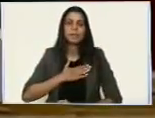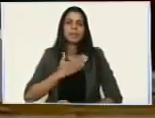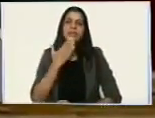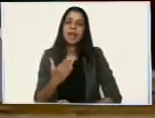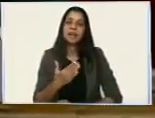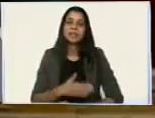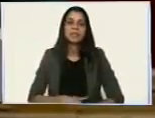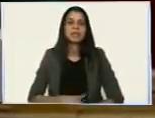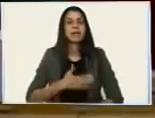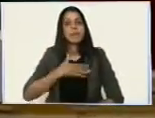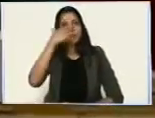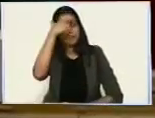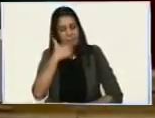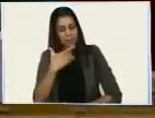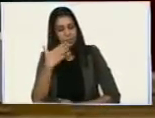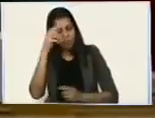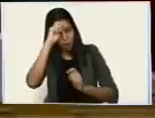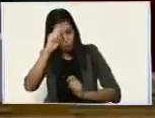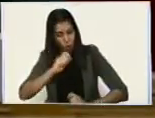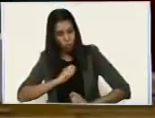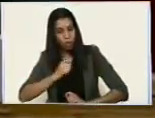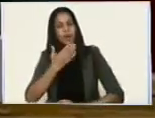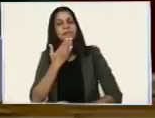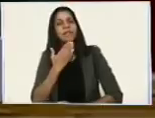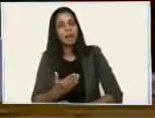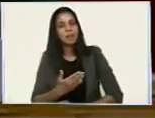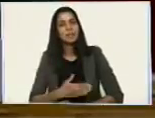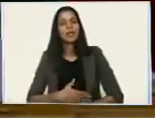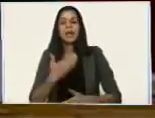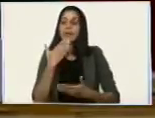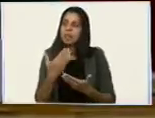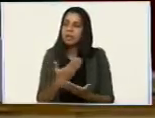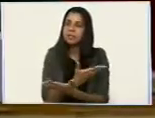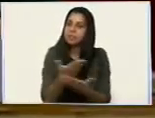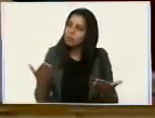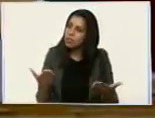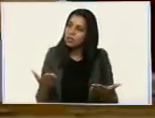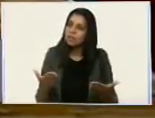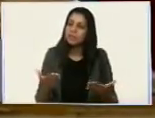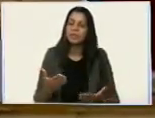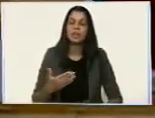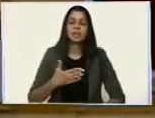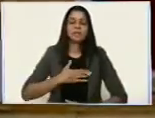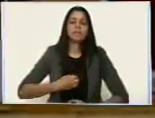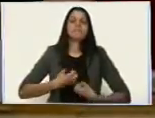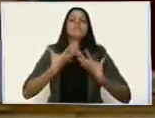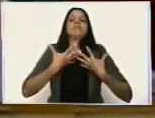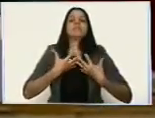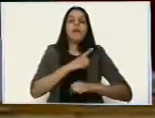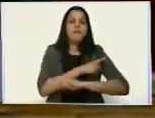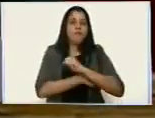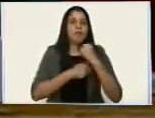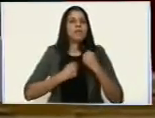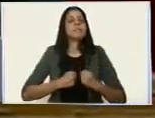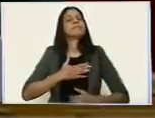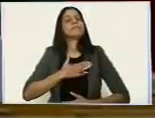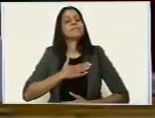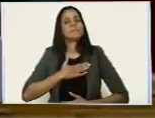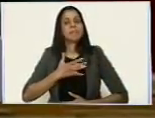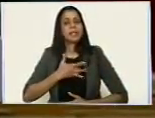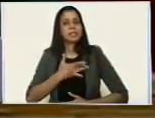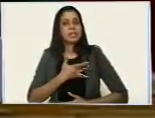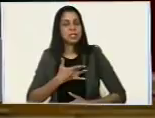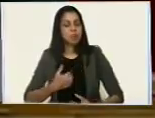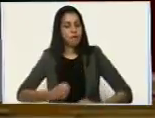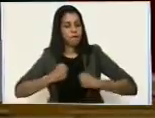para con mi persona. De verdad se los agradezco. Eso lo que hace es darle fuerza. A mí en lo personal me hace dar